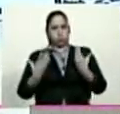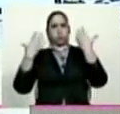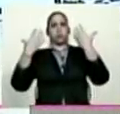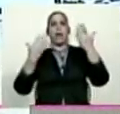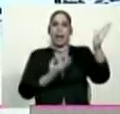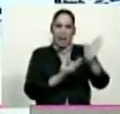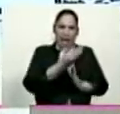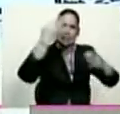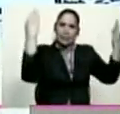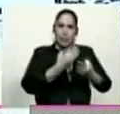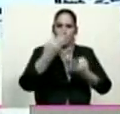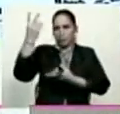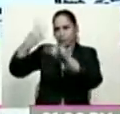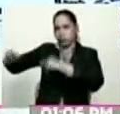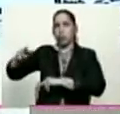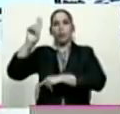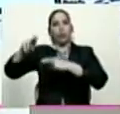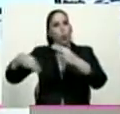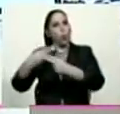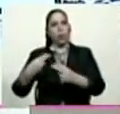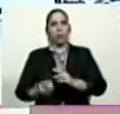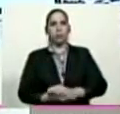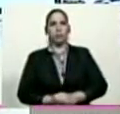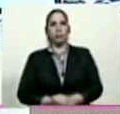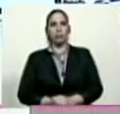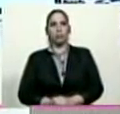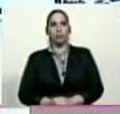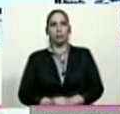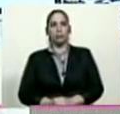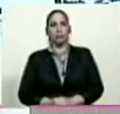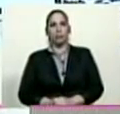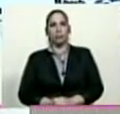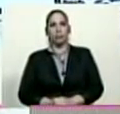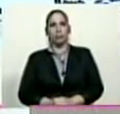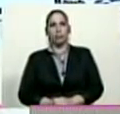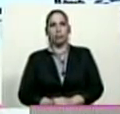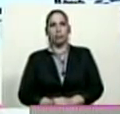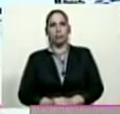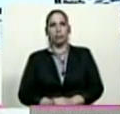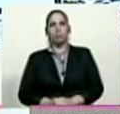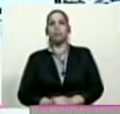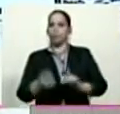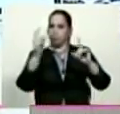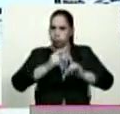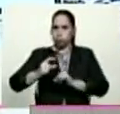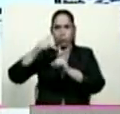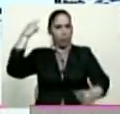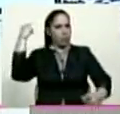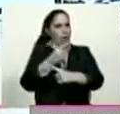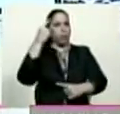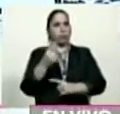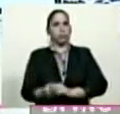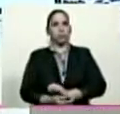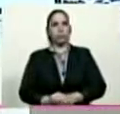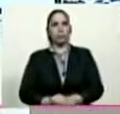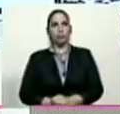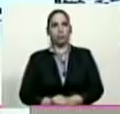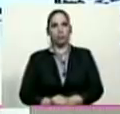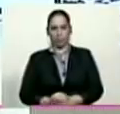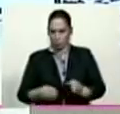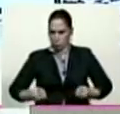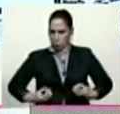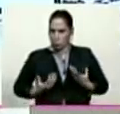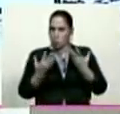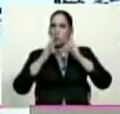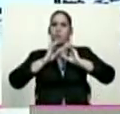leales siempre, traidores nunca. La consigna que debe ir. Fíjense cómo surgen